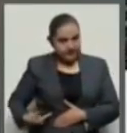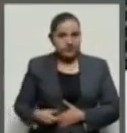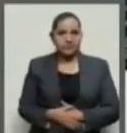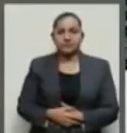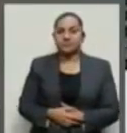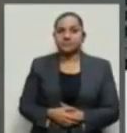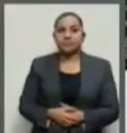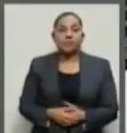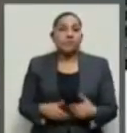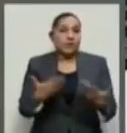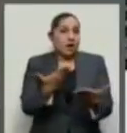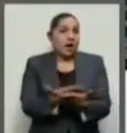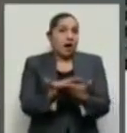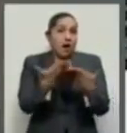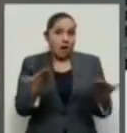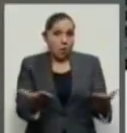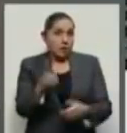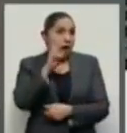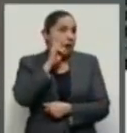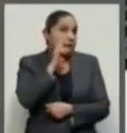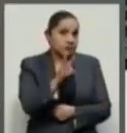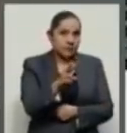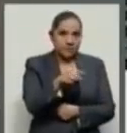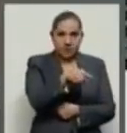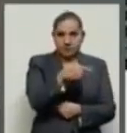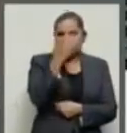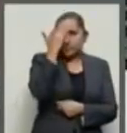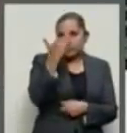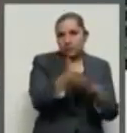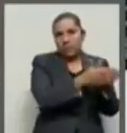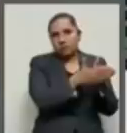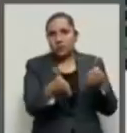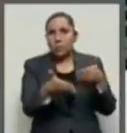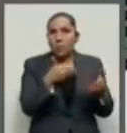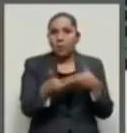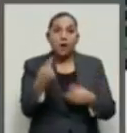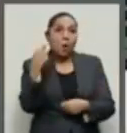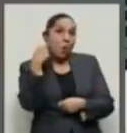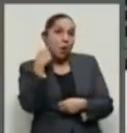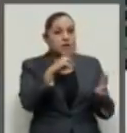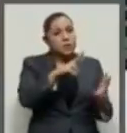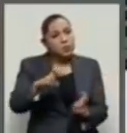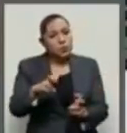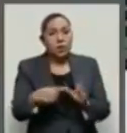Ya que hoy está de moda poner grabaciones, yo también les traje una.